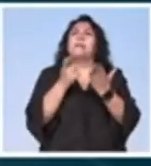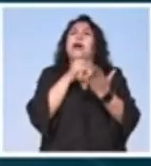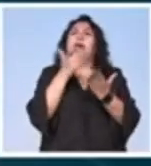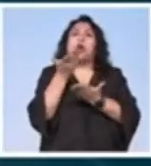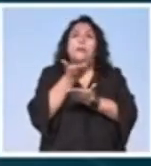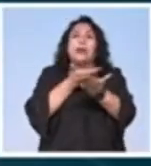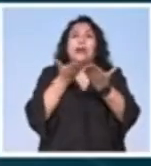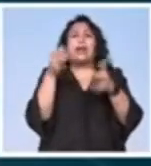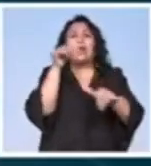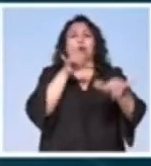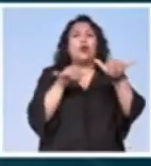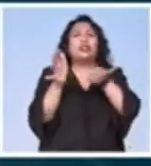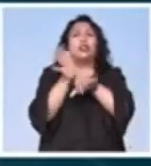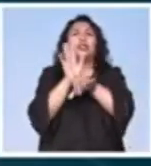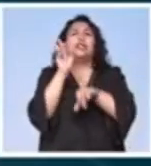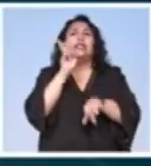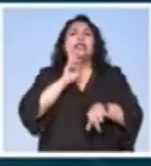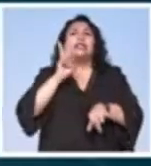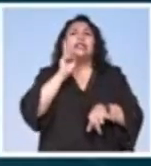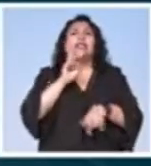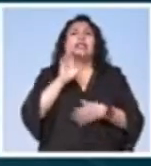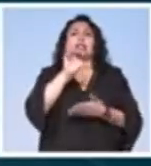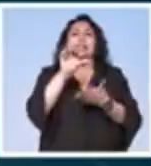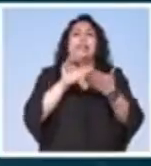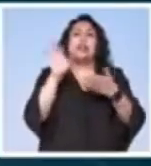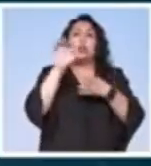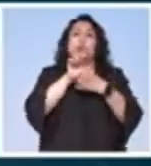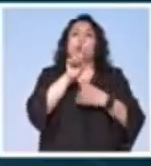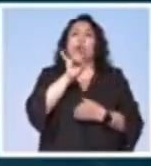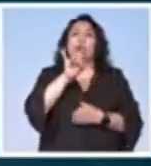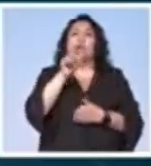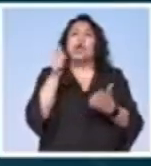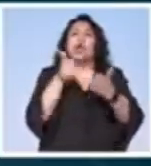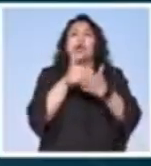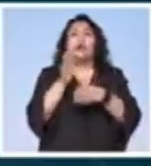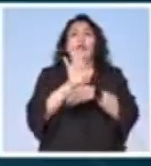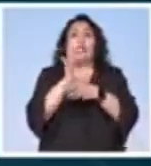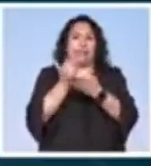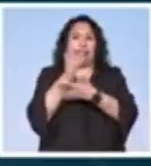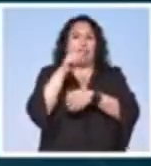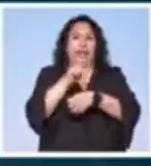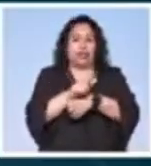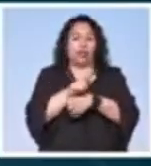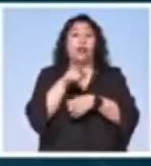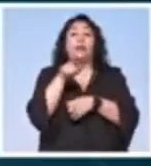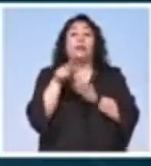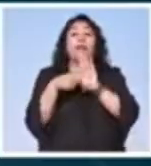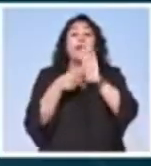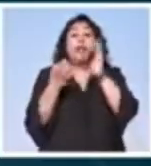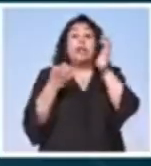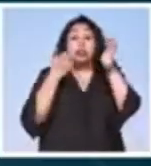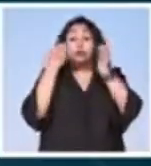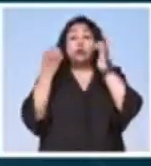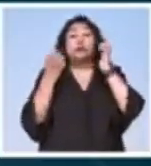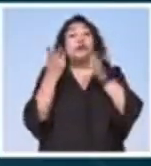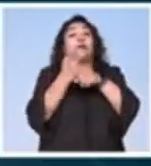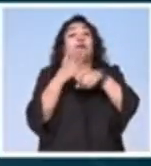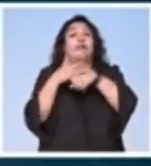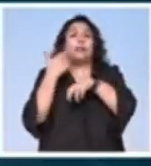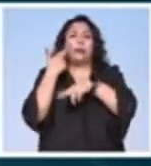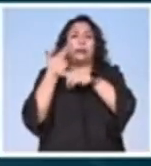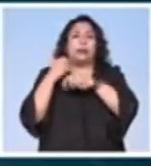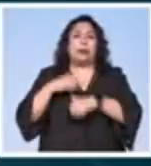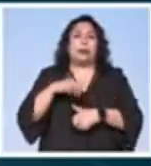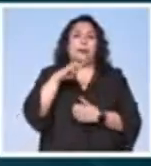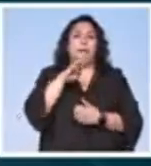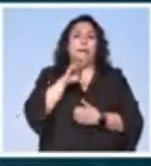del Laboratorio de Cine Experimental del Centro de Cultura Digital con la Cineteca Nacional. La muestra ha convocado la curaduría de